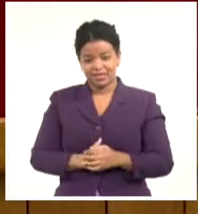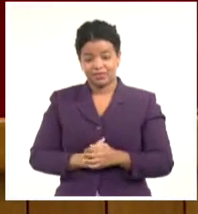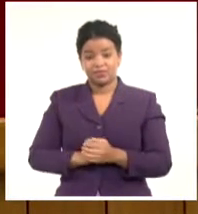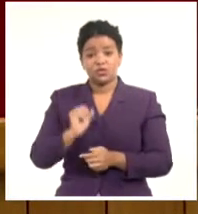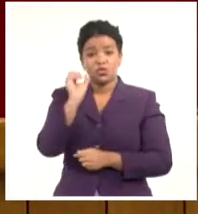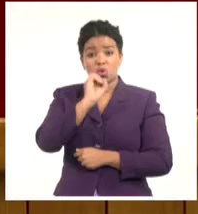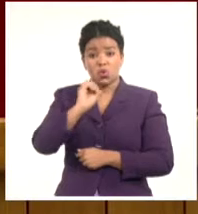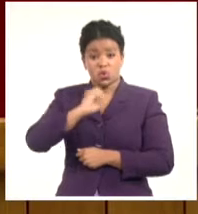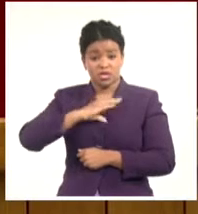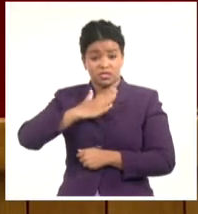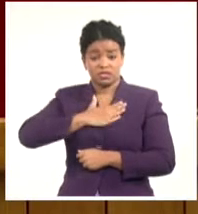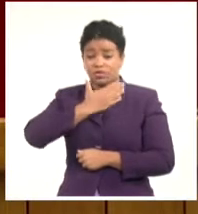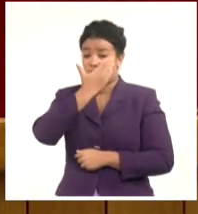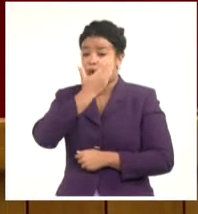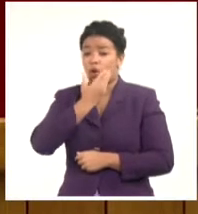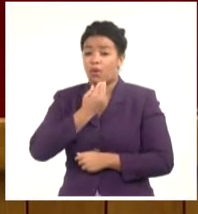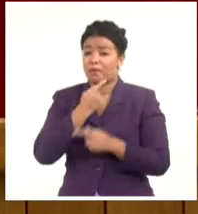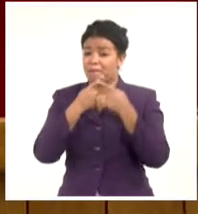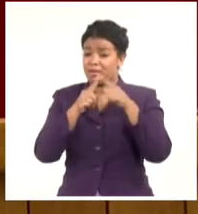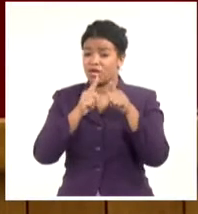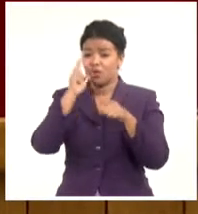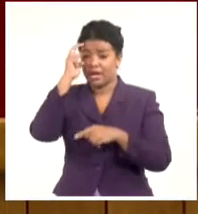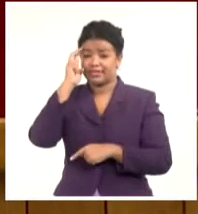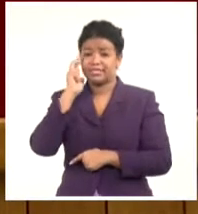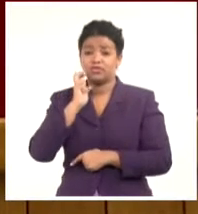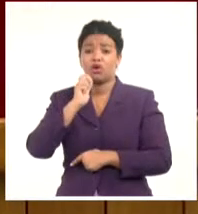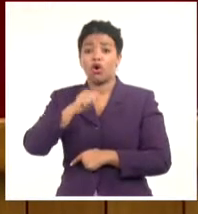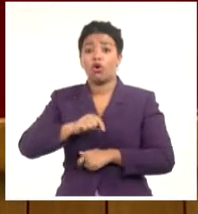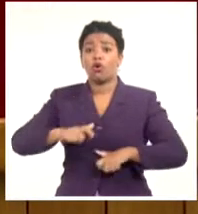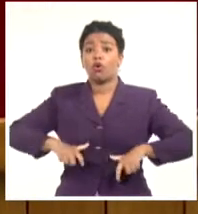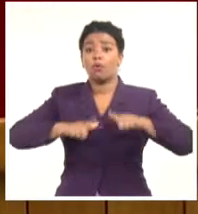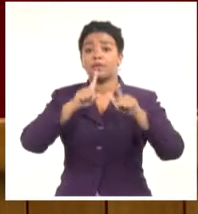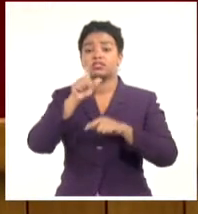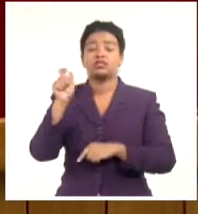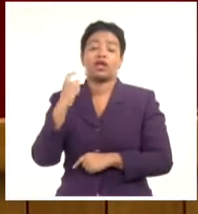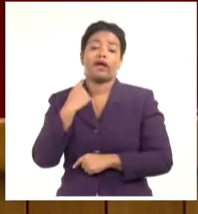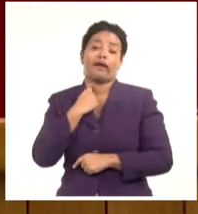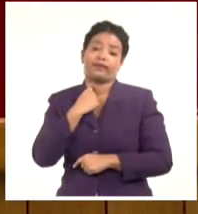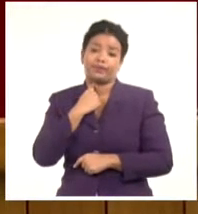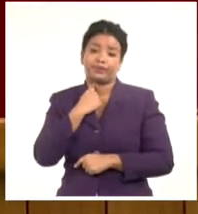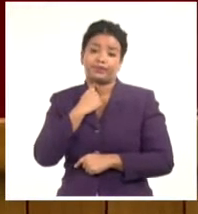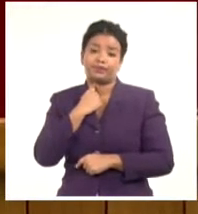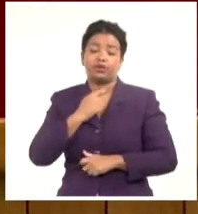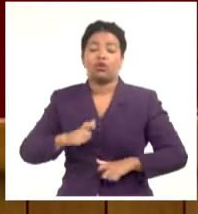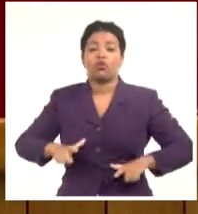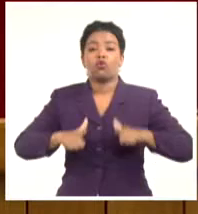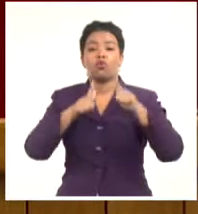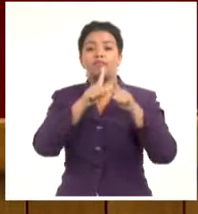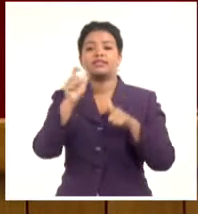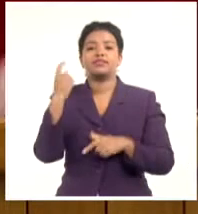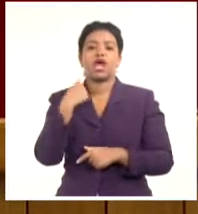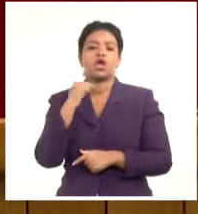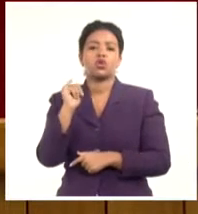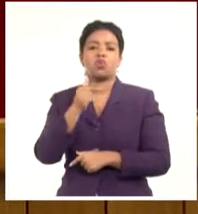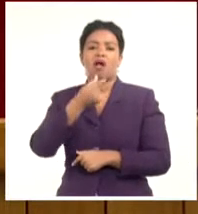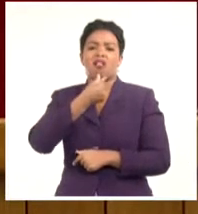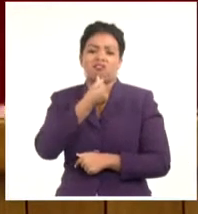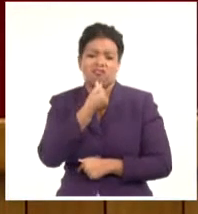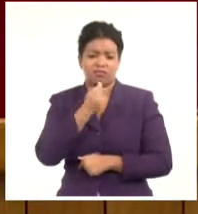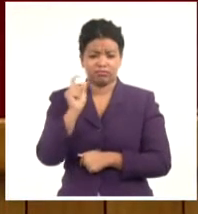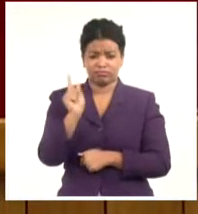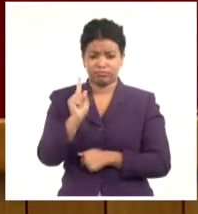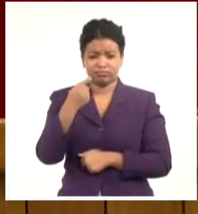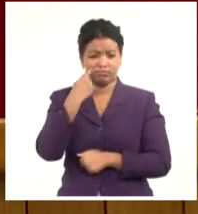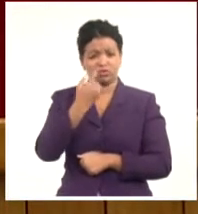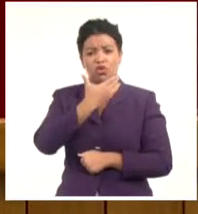organización joven más antigua de Cuba está cumpliendo hoy 100 años y los cumple sin envejecer, conectada con